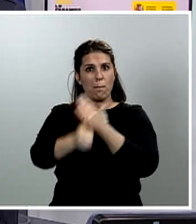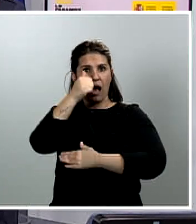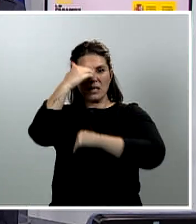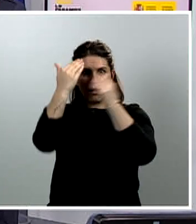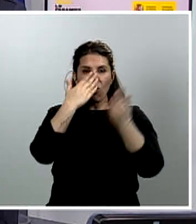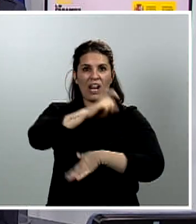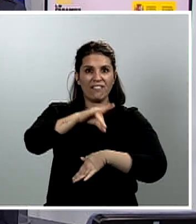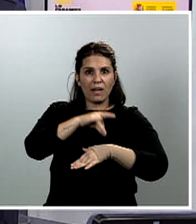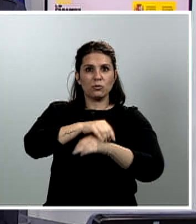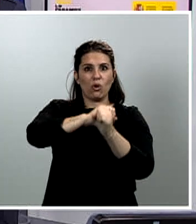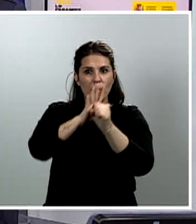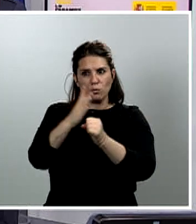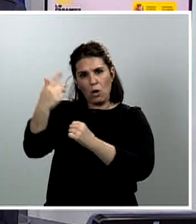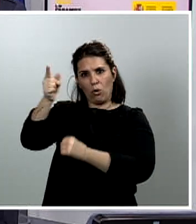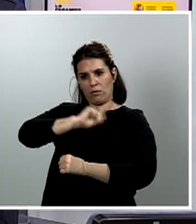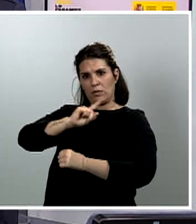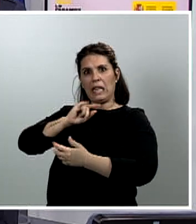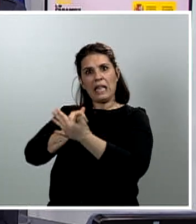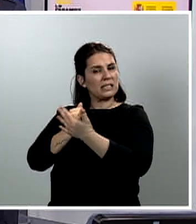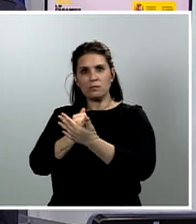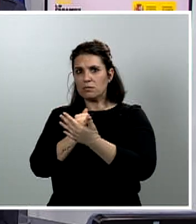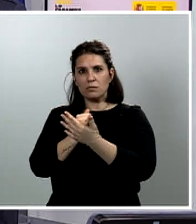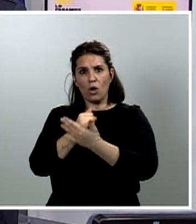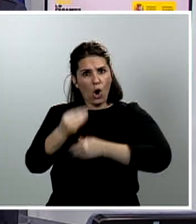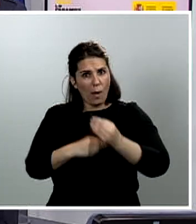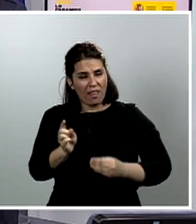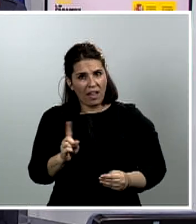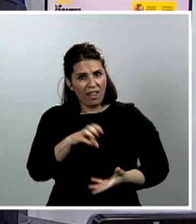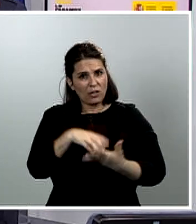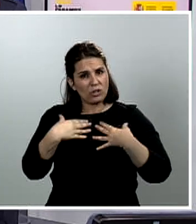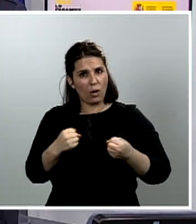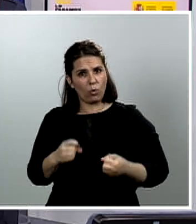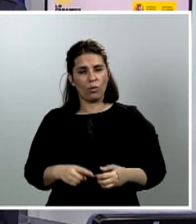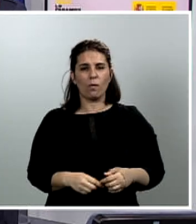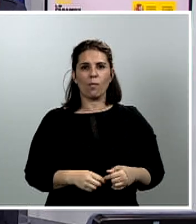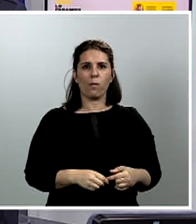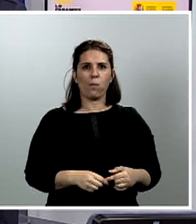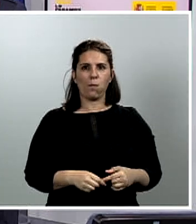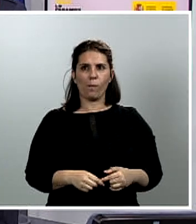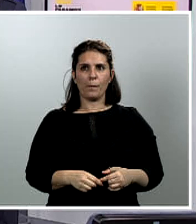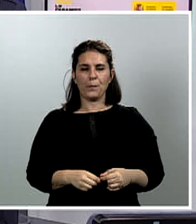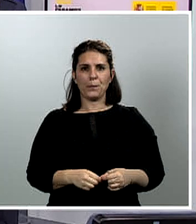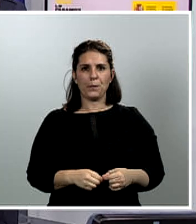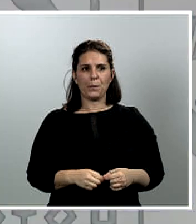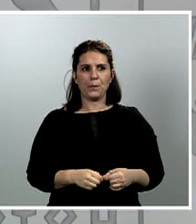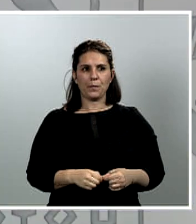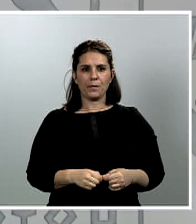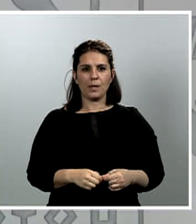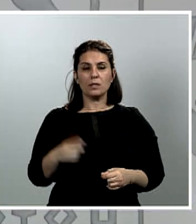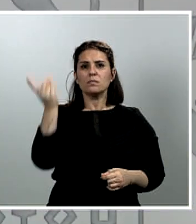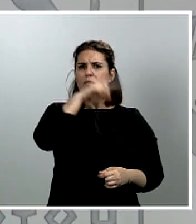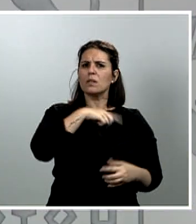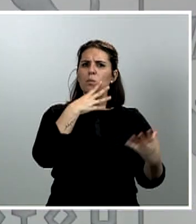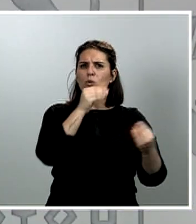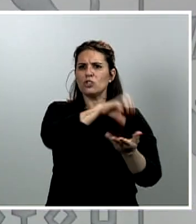coronavirus. ¿No se van a hacer estos test en los centros de salud? Bueno, a mí me consta que en muchos se están haciendo, pero de todas